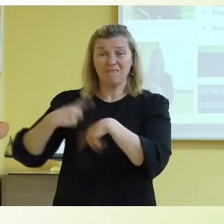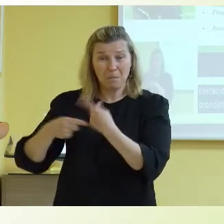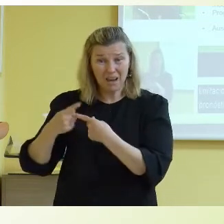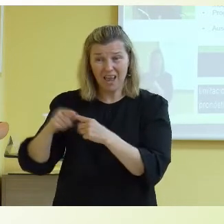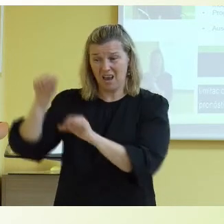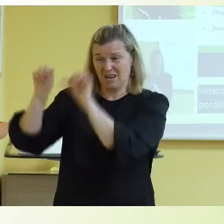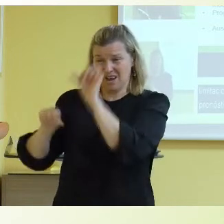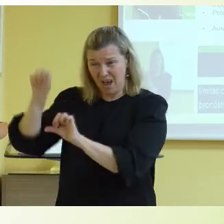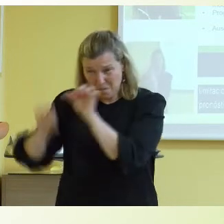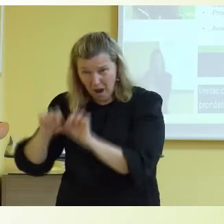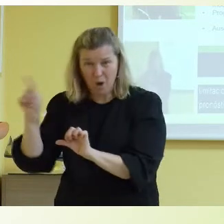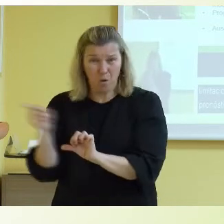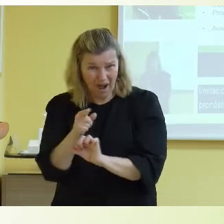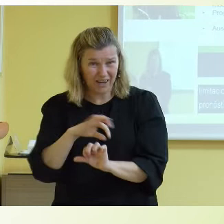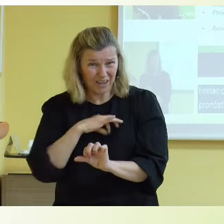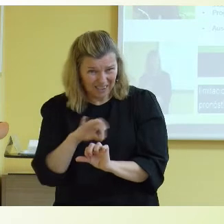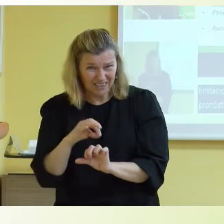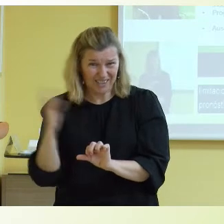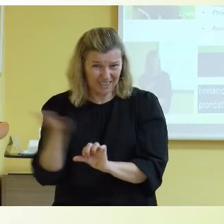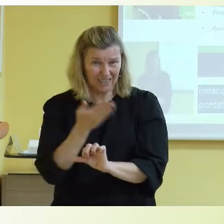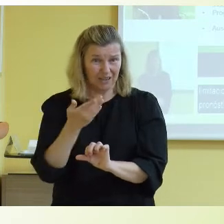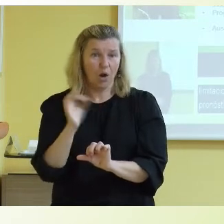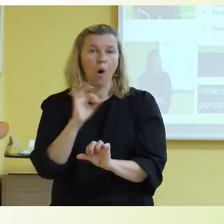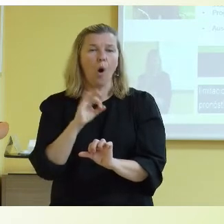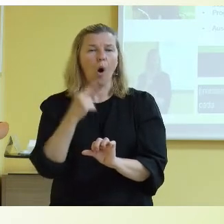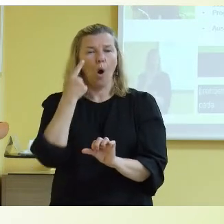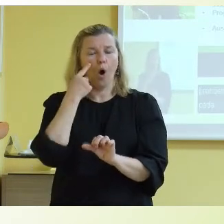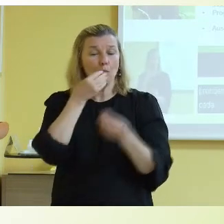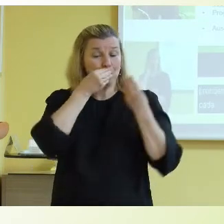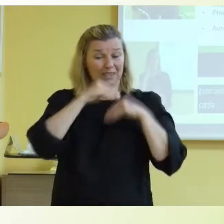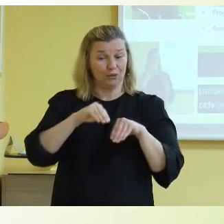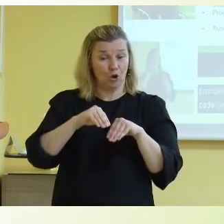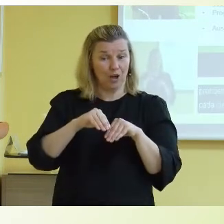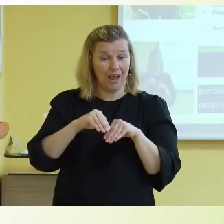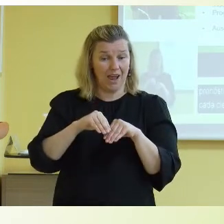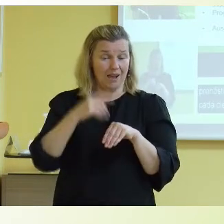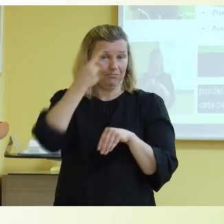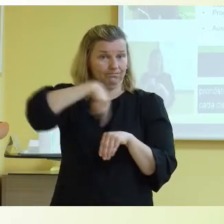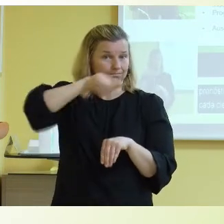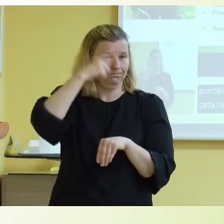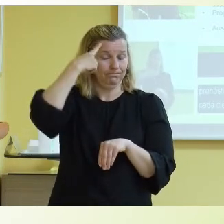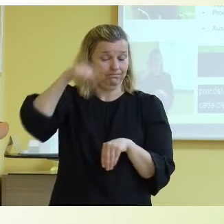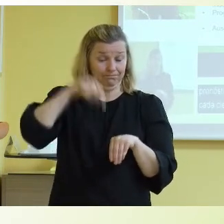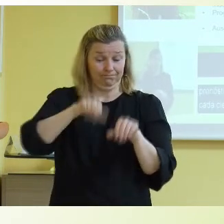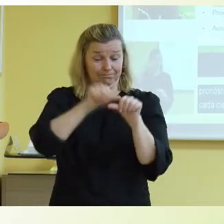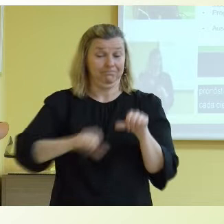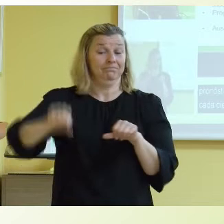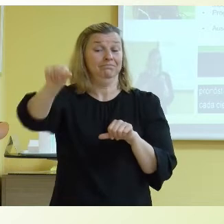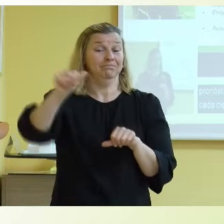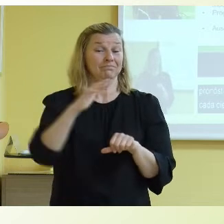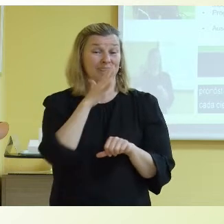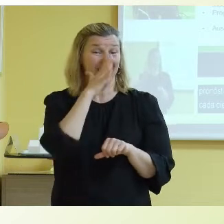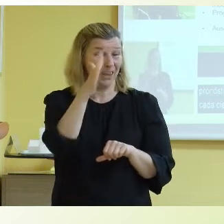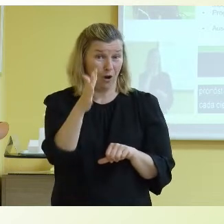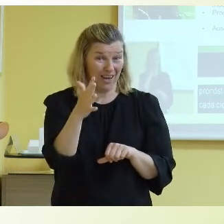tiempo? ¿O podemos hacer una evaluación en función del conocimiento de la historia natural que tenemos y saber que de aquí en 5 años la foto que estamos viendo de